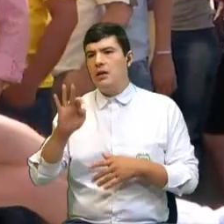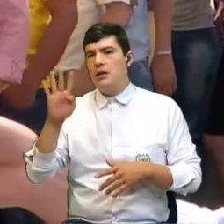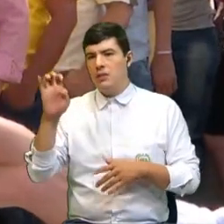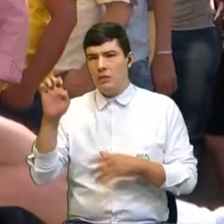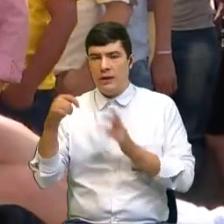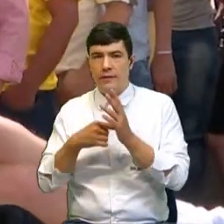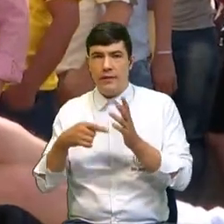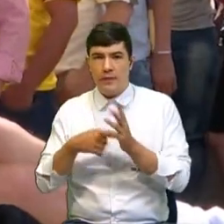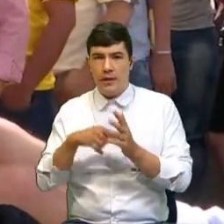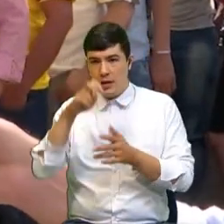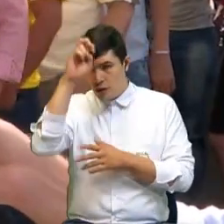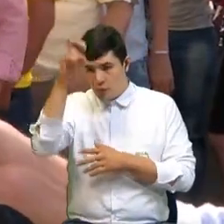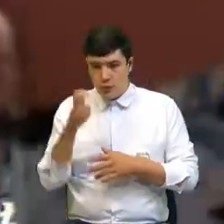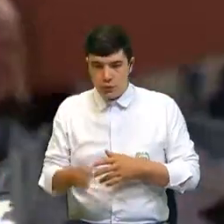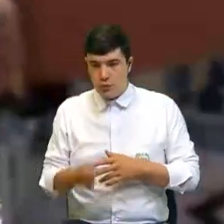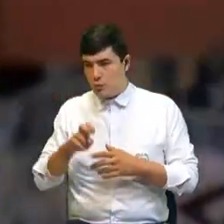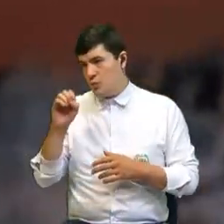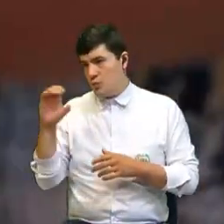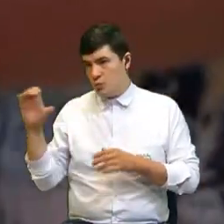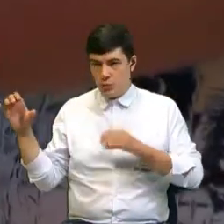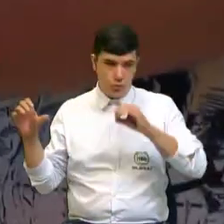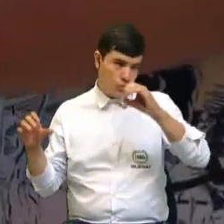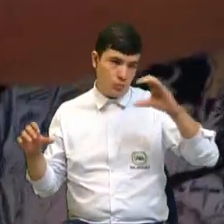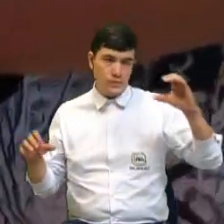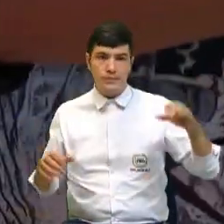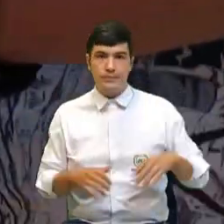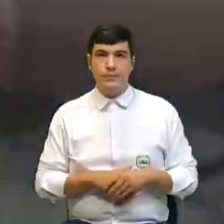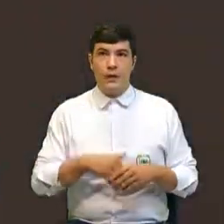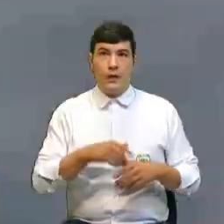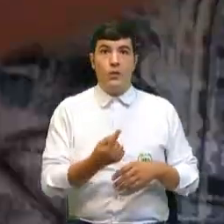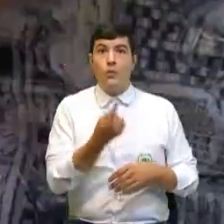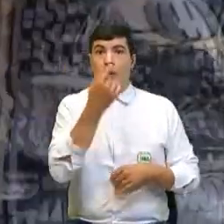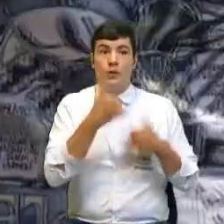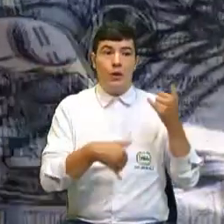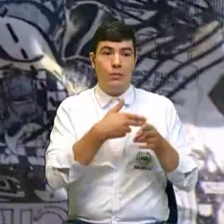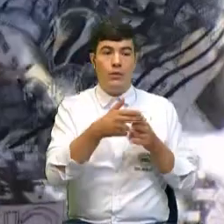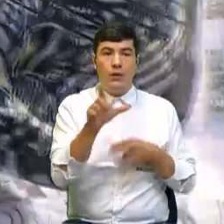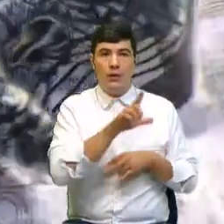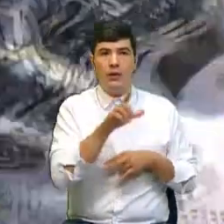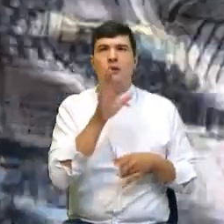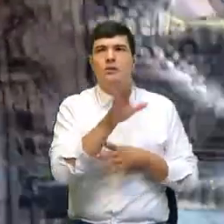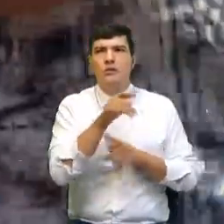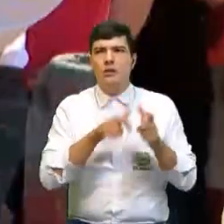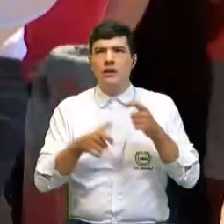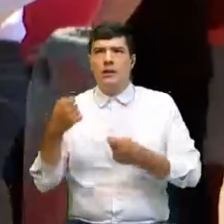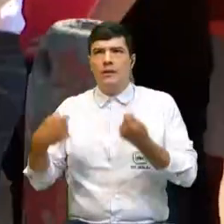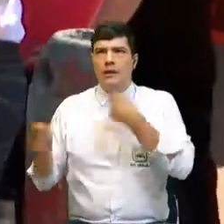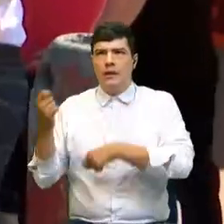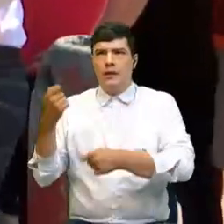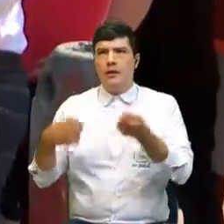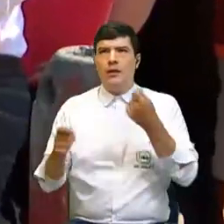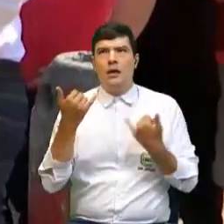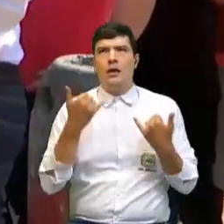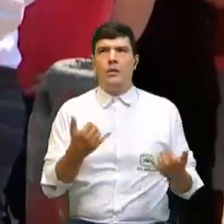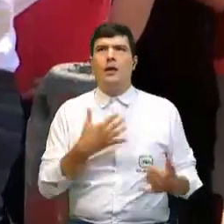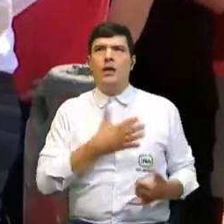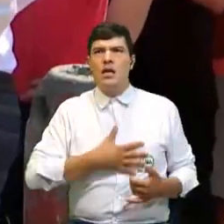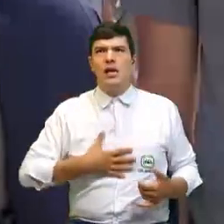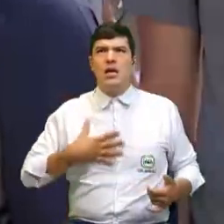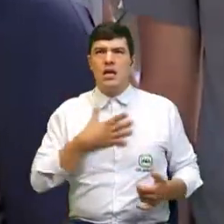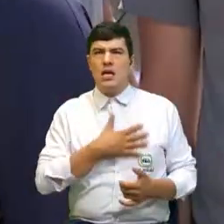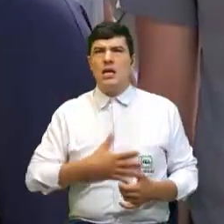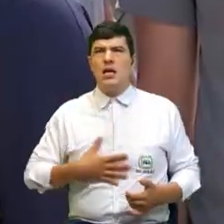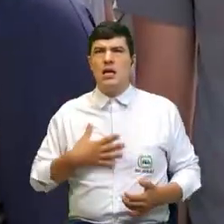entre sur norte oriental y occidental las únicas boletas para los juegos del lunes están en manos de los revendedores algo que genera inconformismo en la